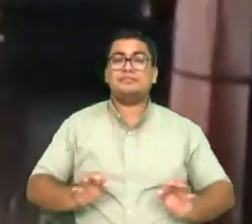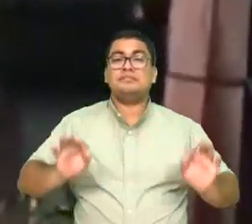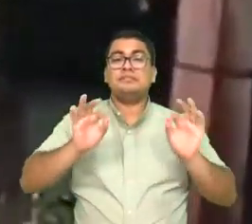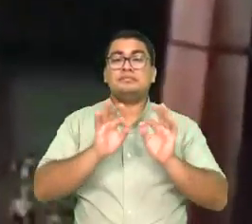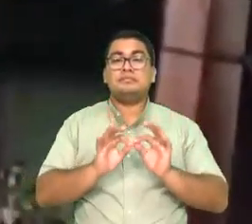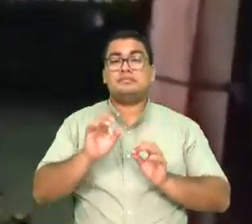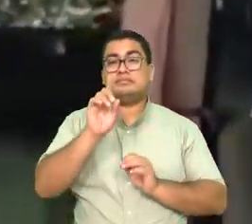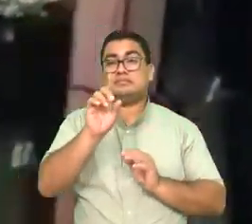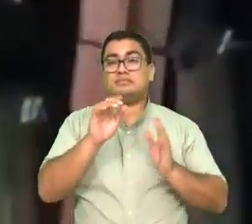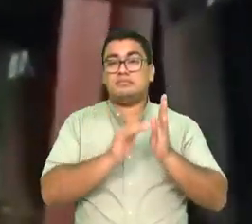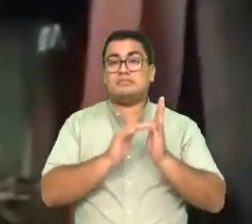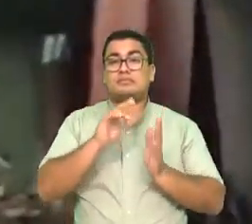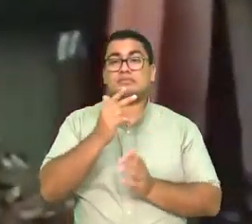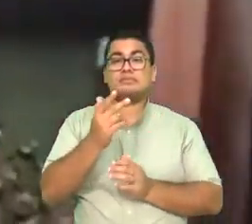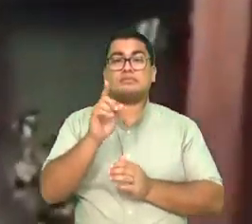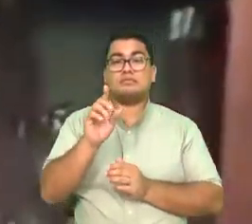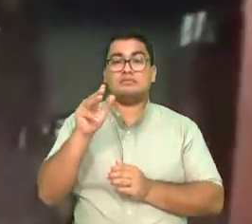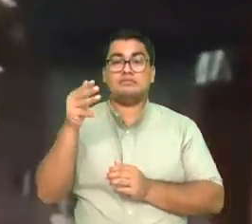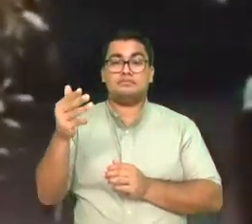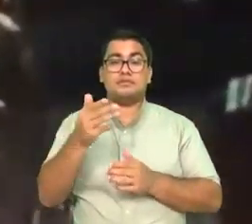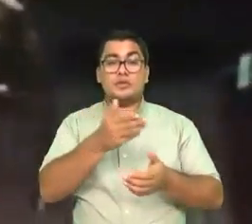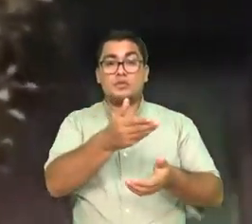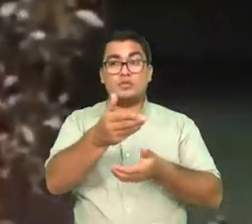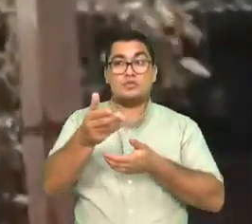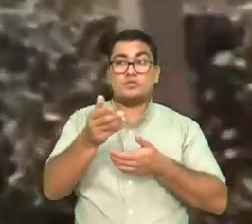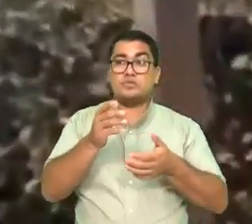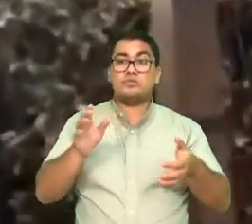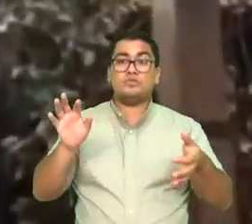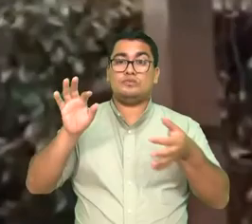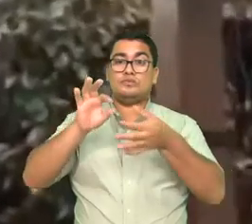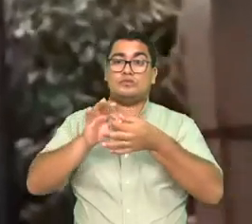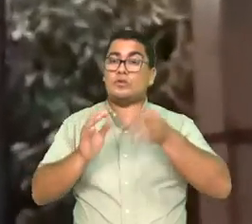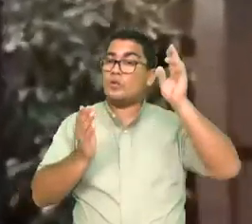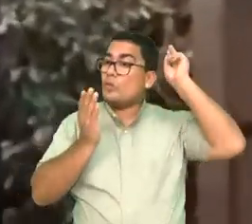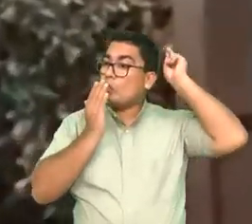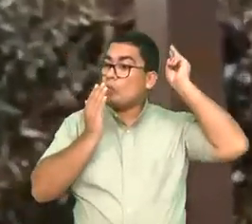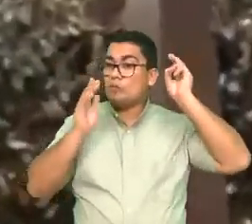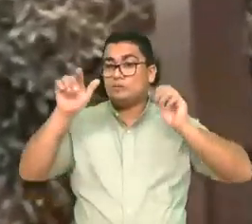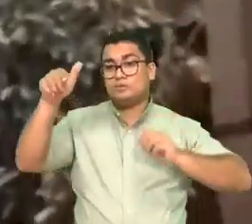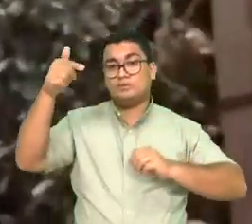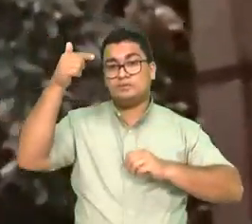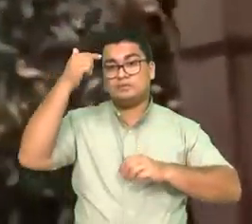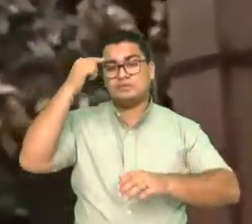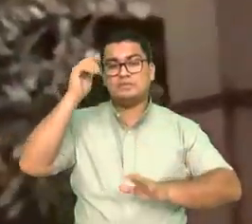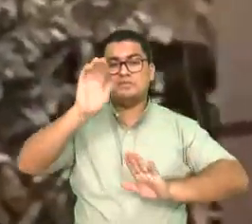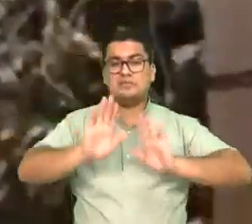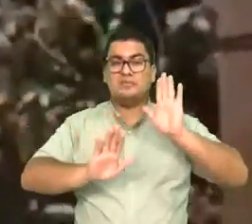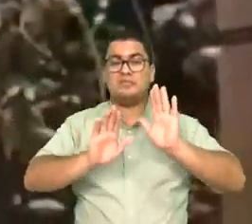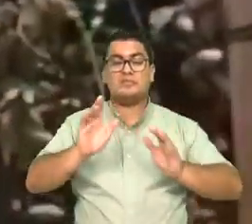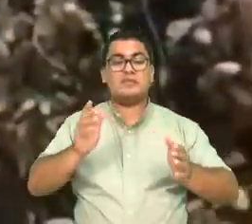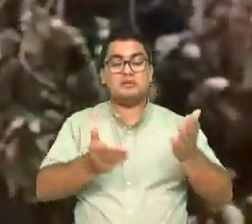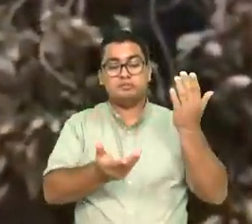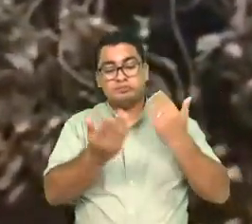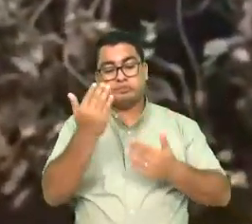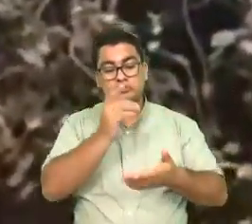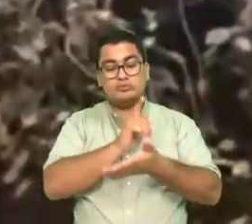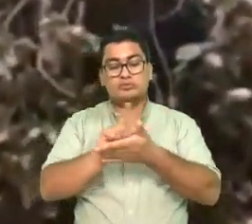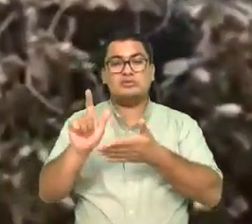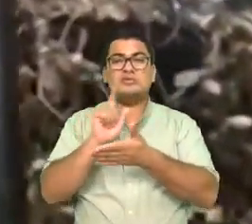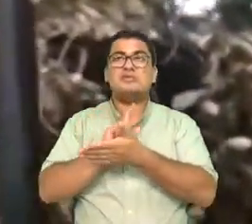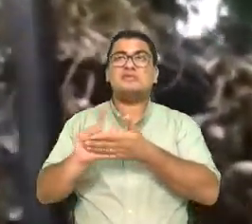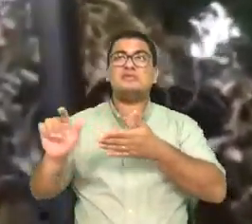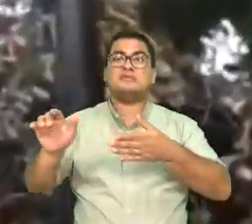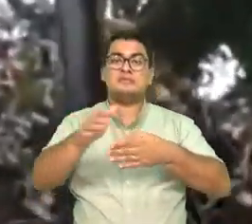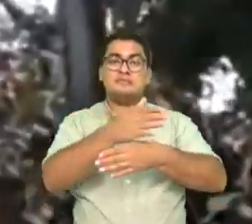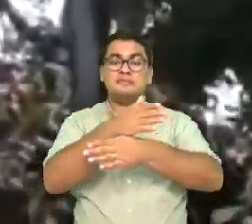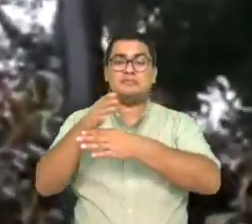1.819 bomberos, en conjunto con los gobiernos regionales e instituciones del gobierno central, participan en las labores de limpieza y despeje de las